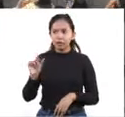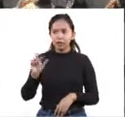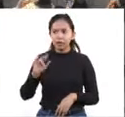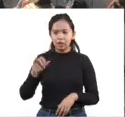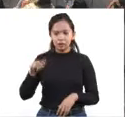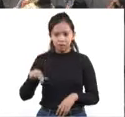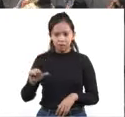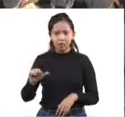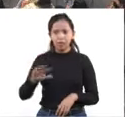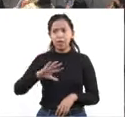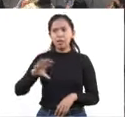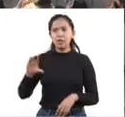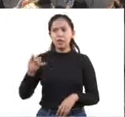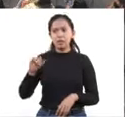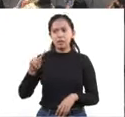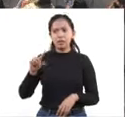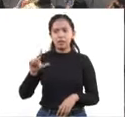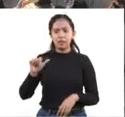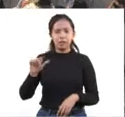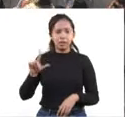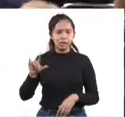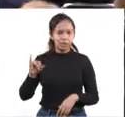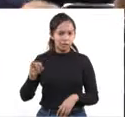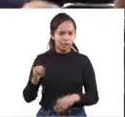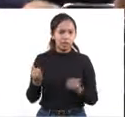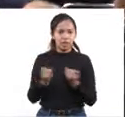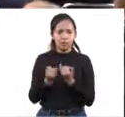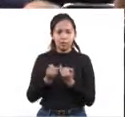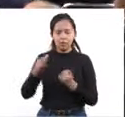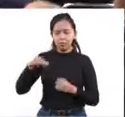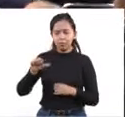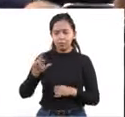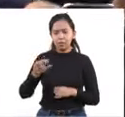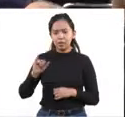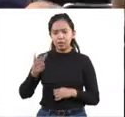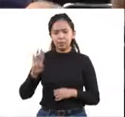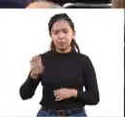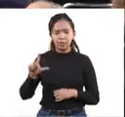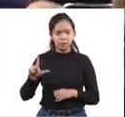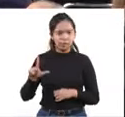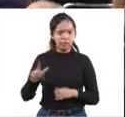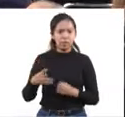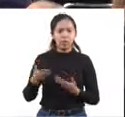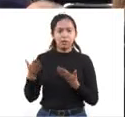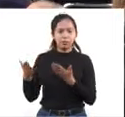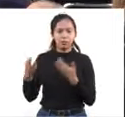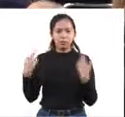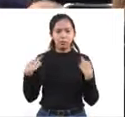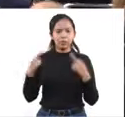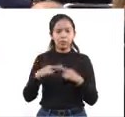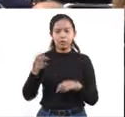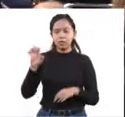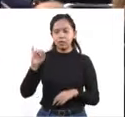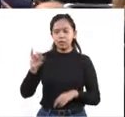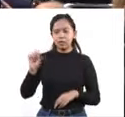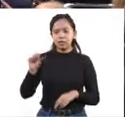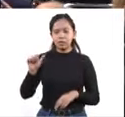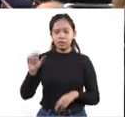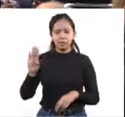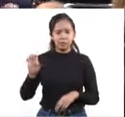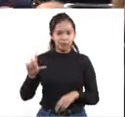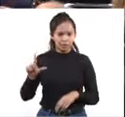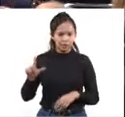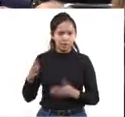a Citlali Ortiz por sus palabras, a Maribel González, a la maestra Isabel Medina,